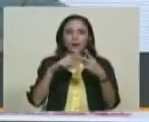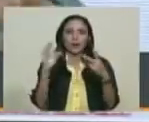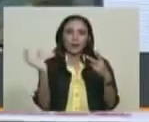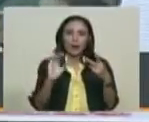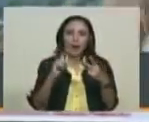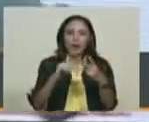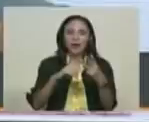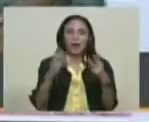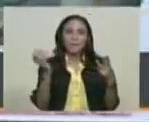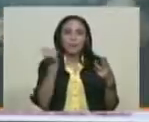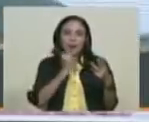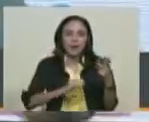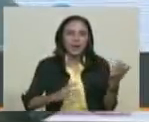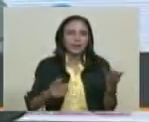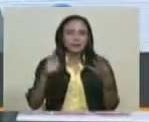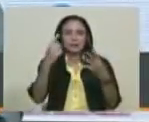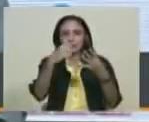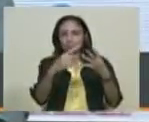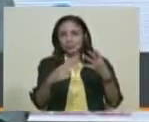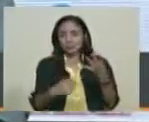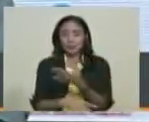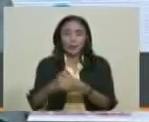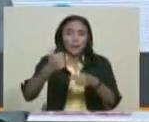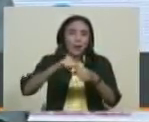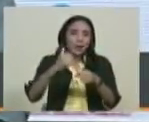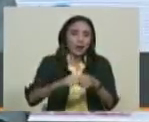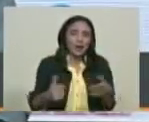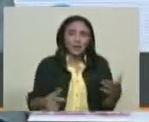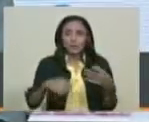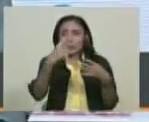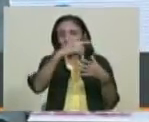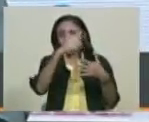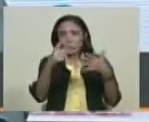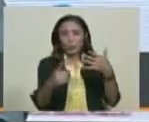Caracas, Valencia, Puerto Cabello, Maracaibo, Puerto La Cruz,